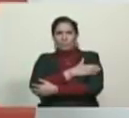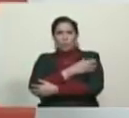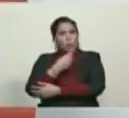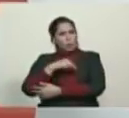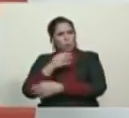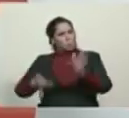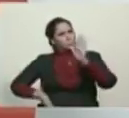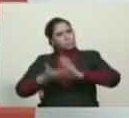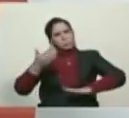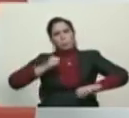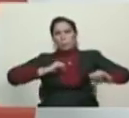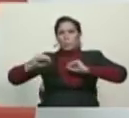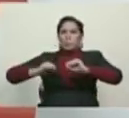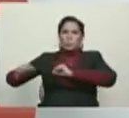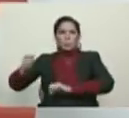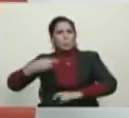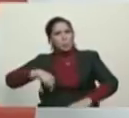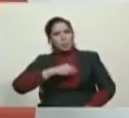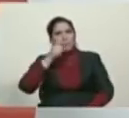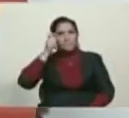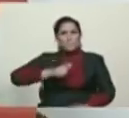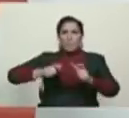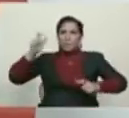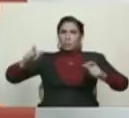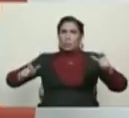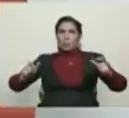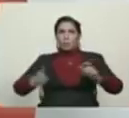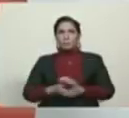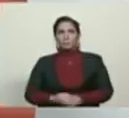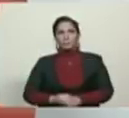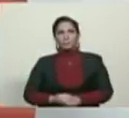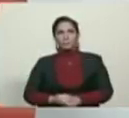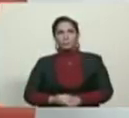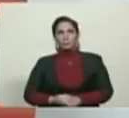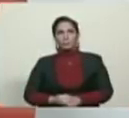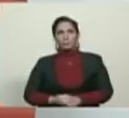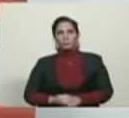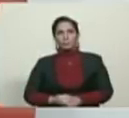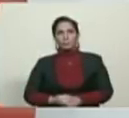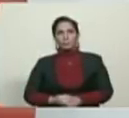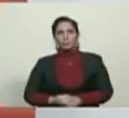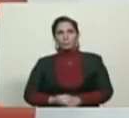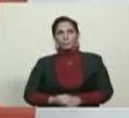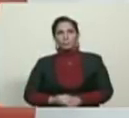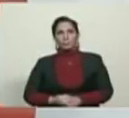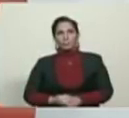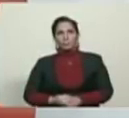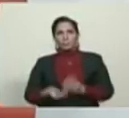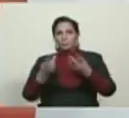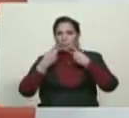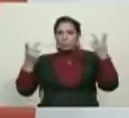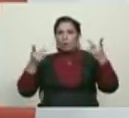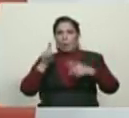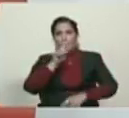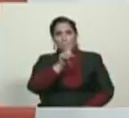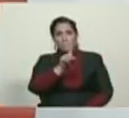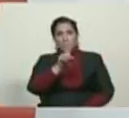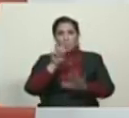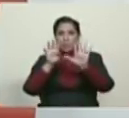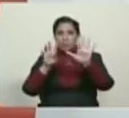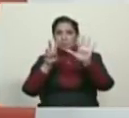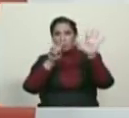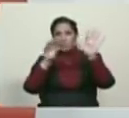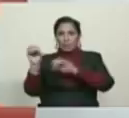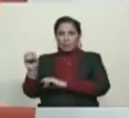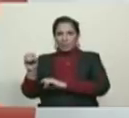calle, atentos. Leo aquí 6 escritos militares del presidente Mao Zedong, publicado en 1970, expone